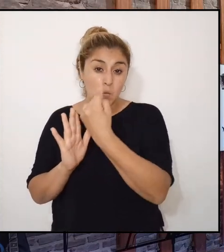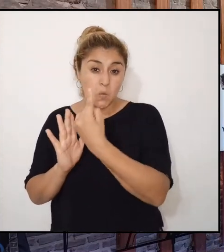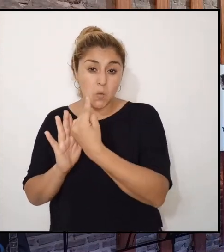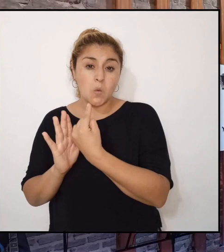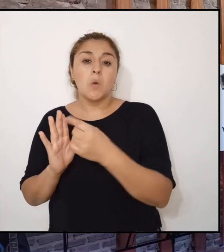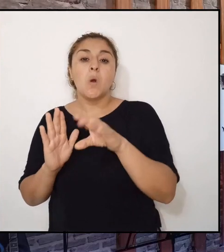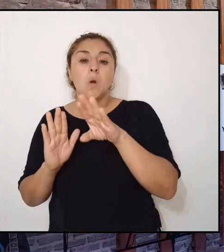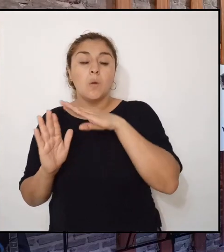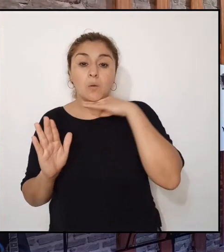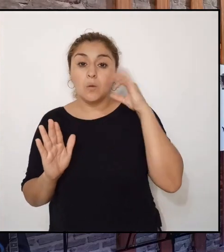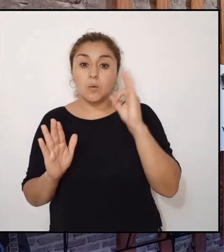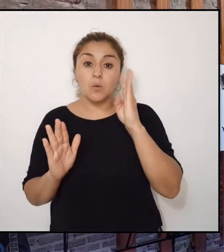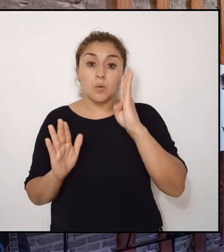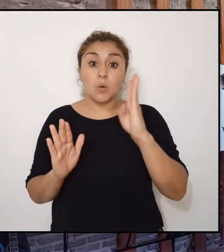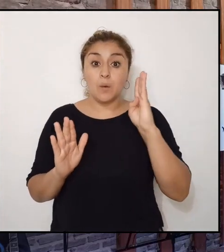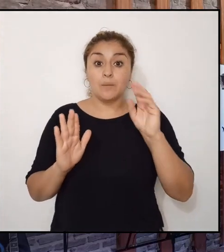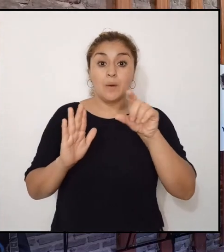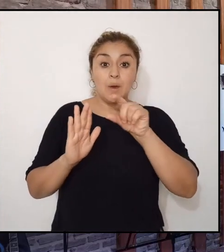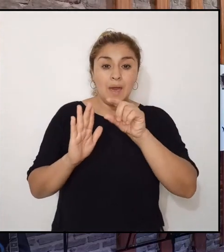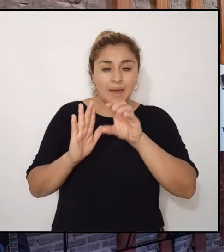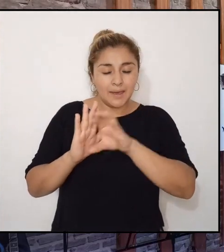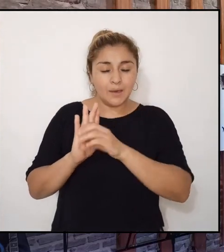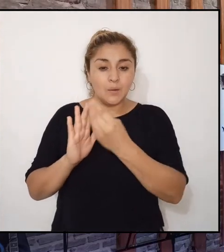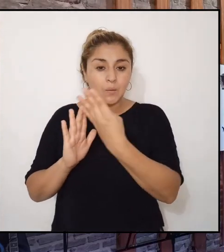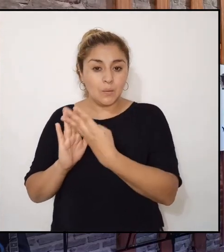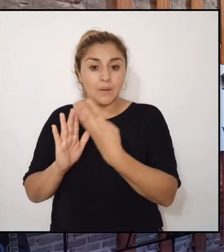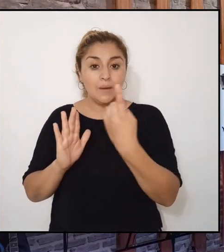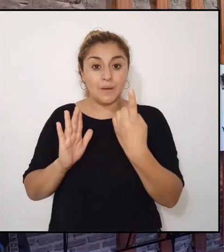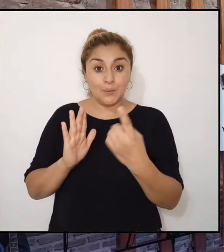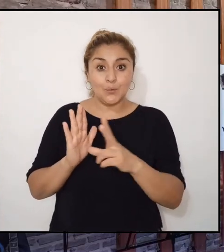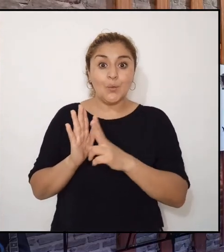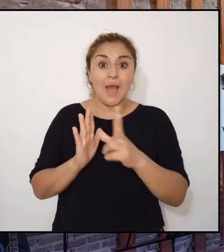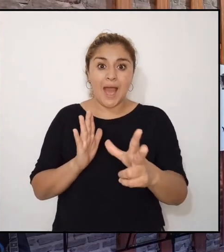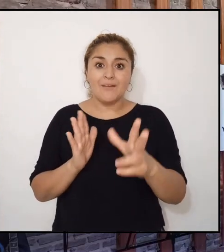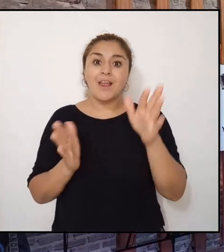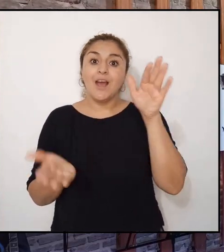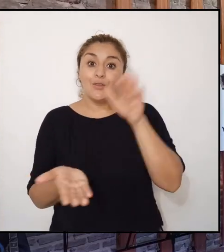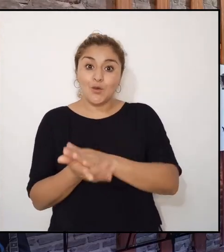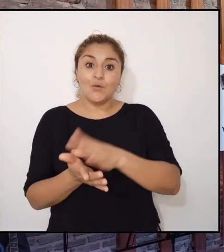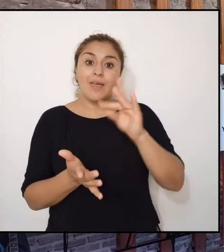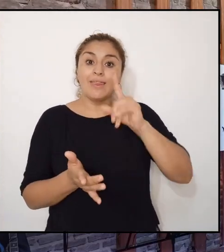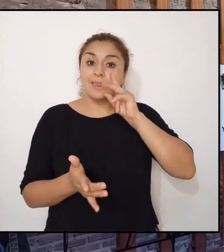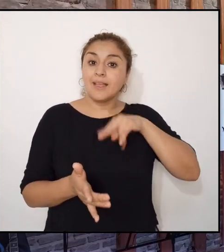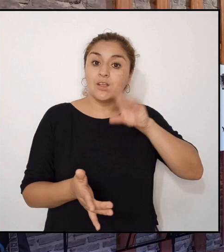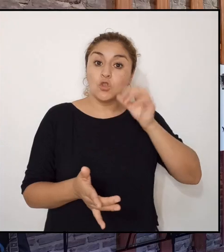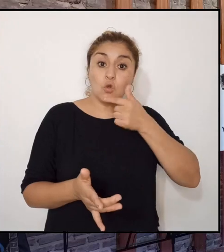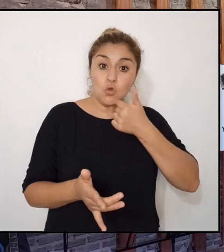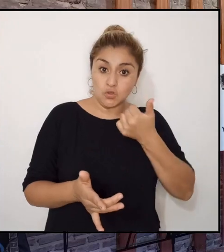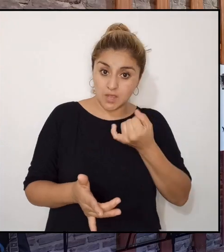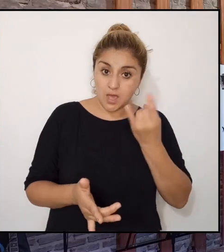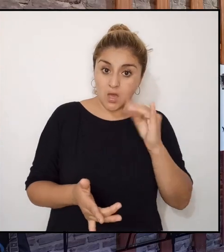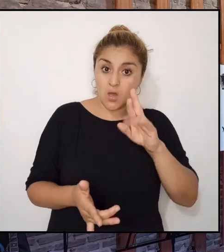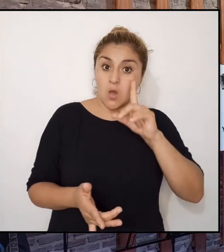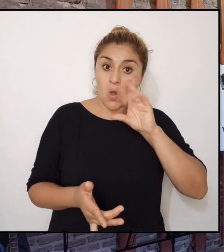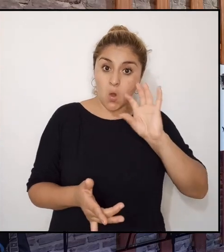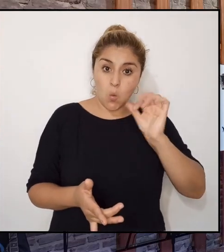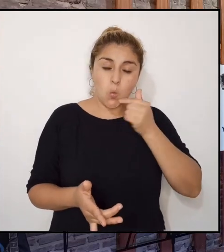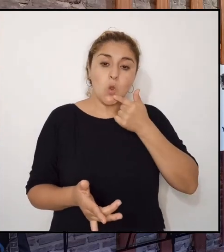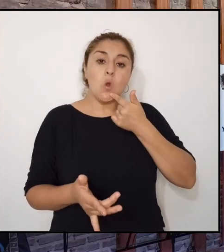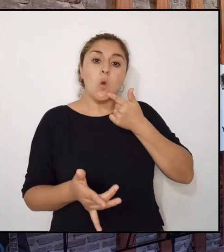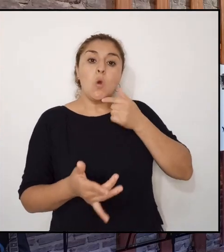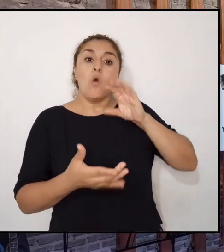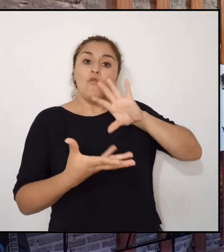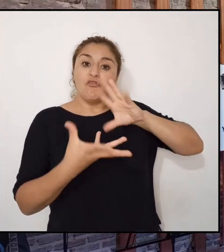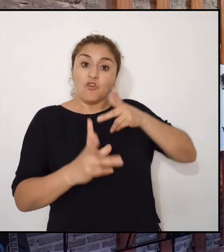enorme, y que su cola dice que era como el tronco de un árbol, y las dimensiones que tenía, dice que en